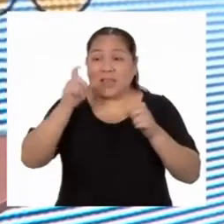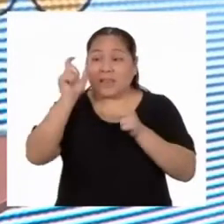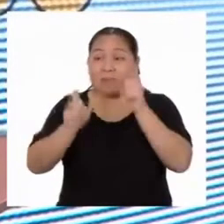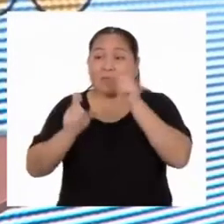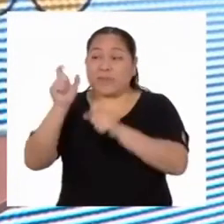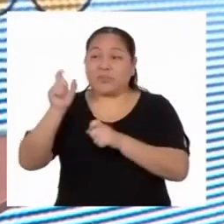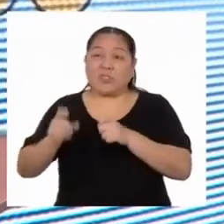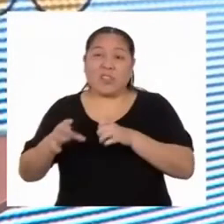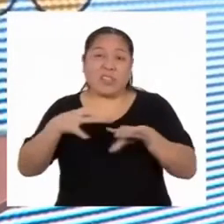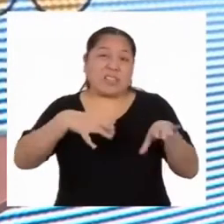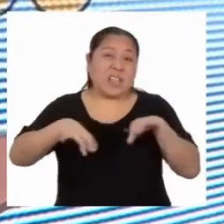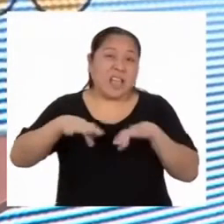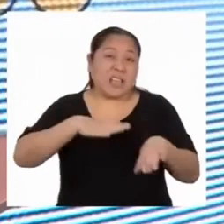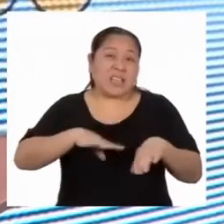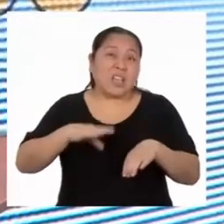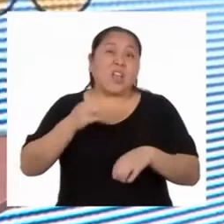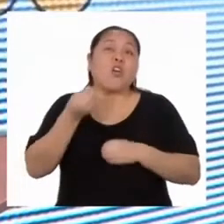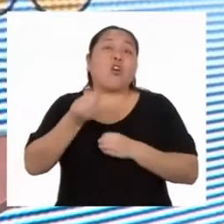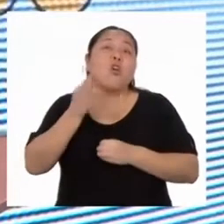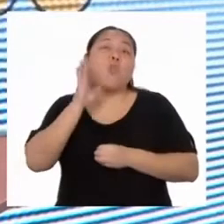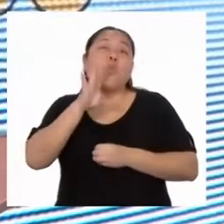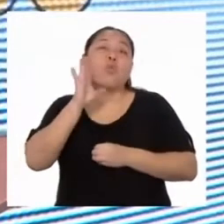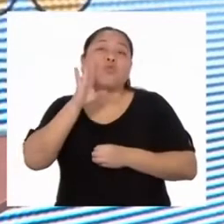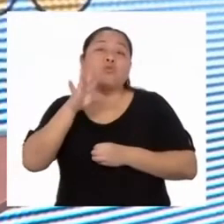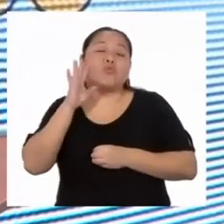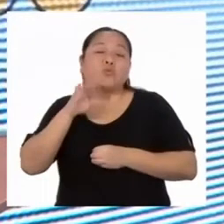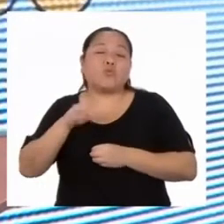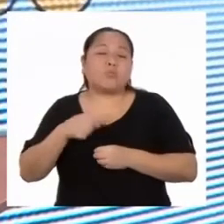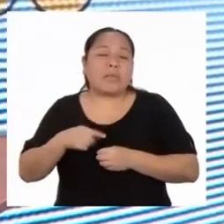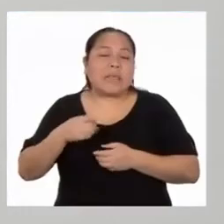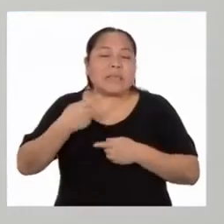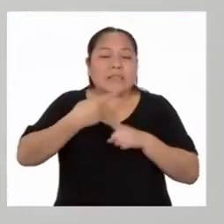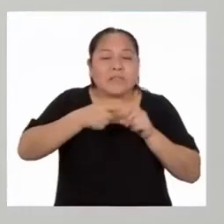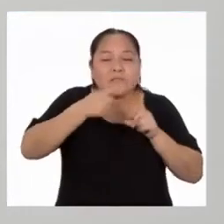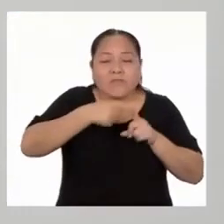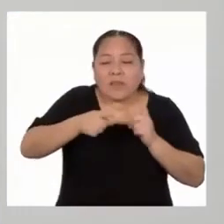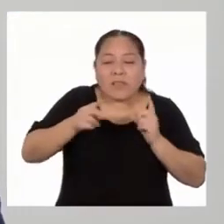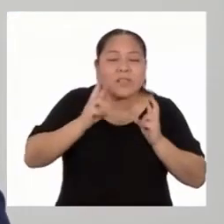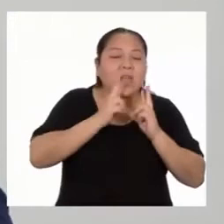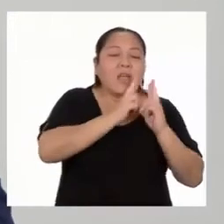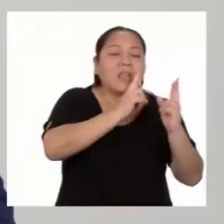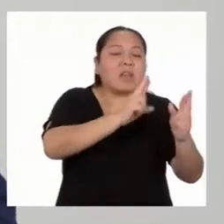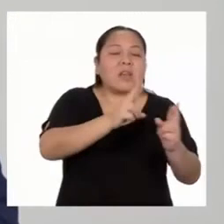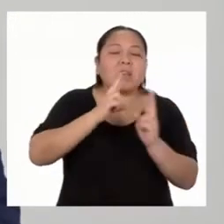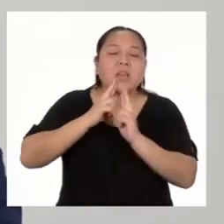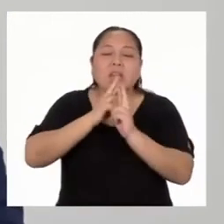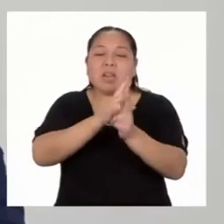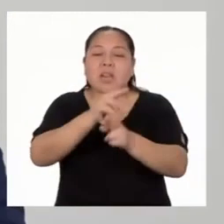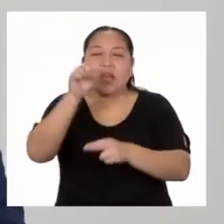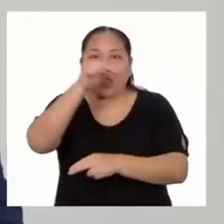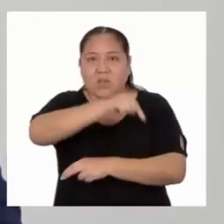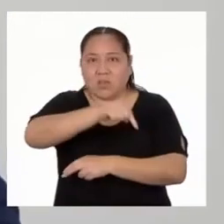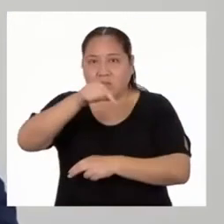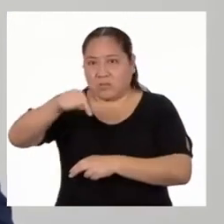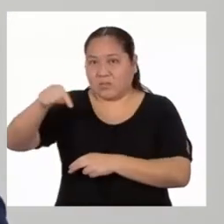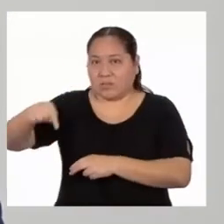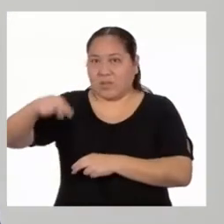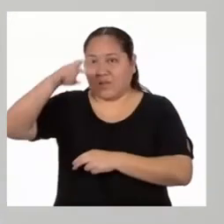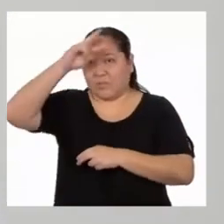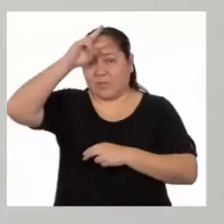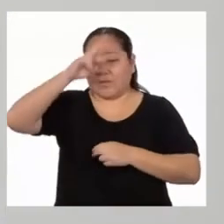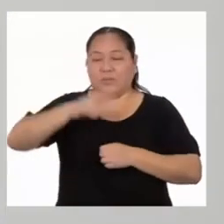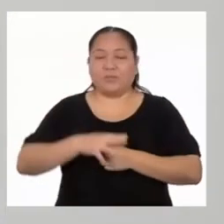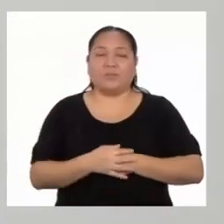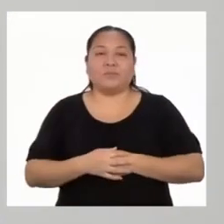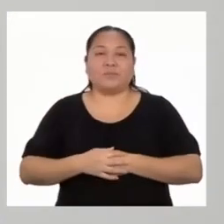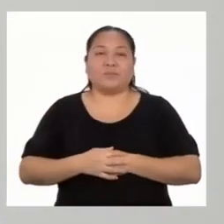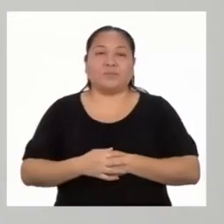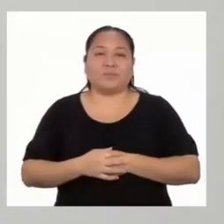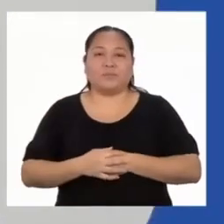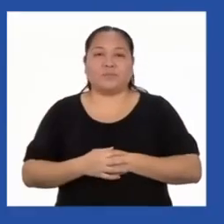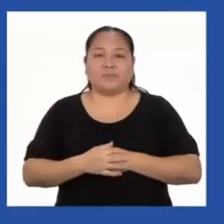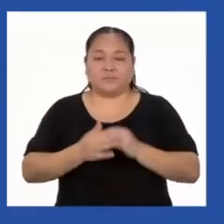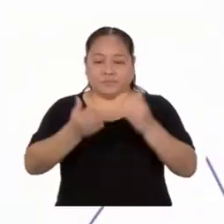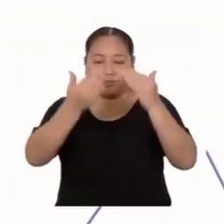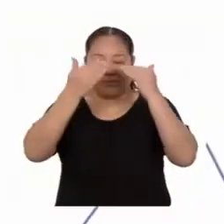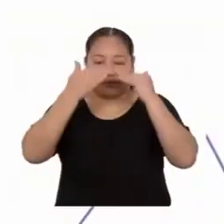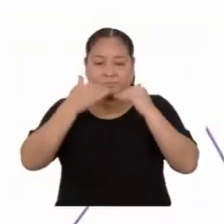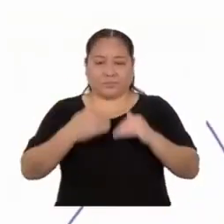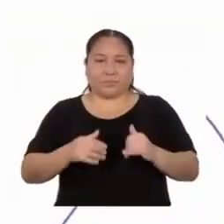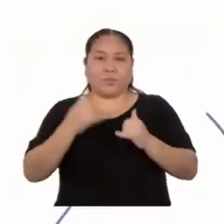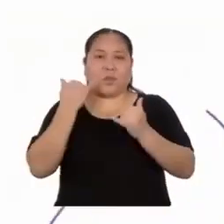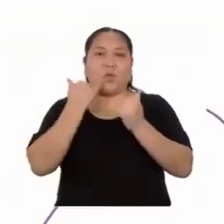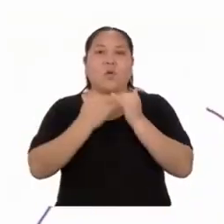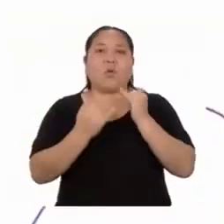manera contaminan en distintos ríos del Perú. Muy bien. Ahora pasemos al último